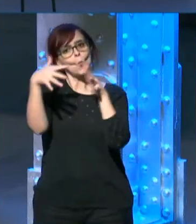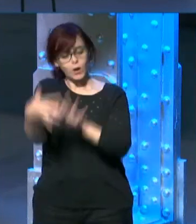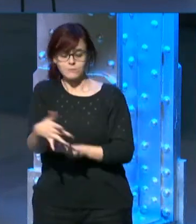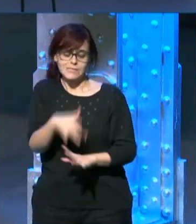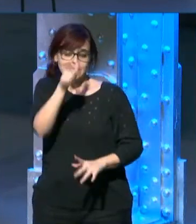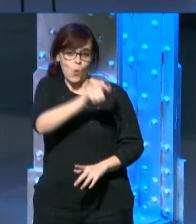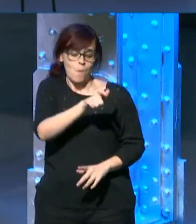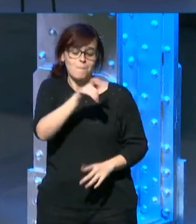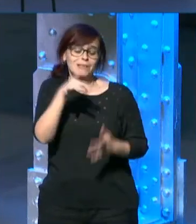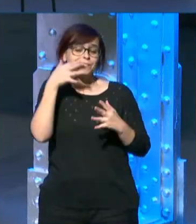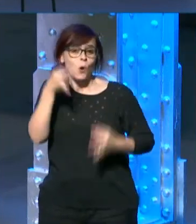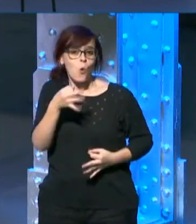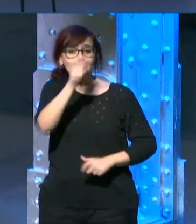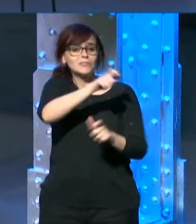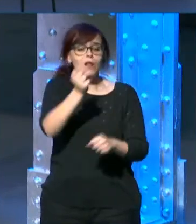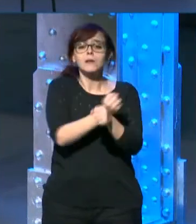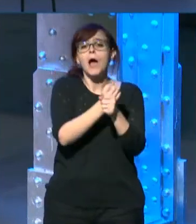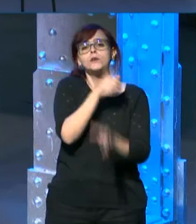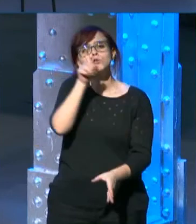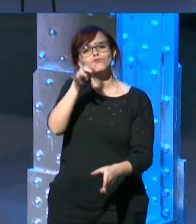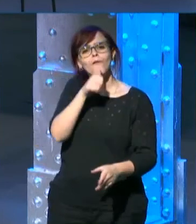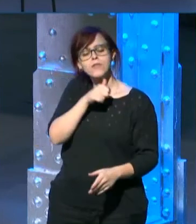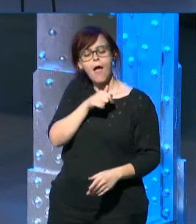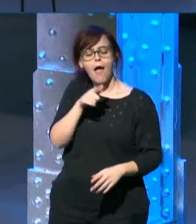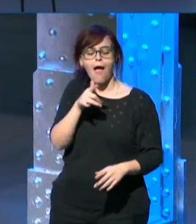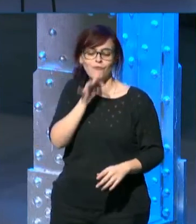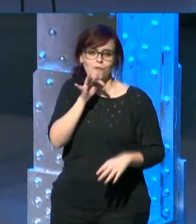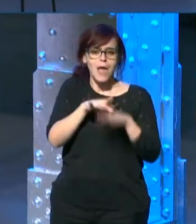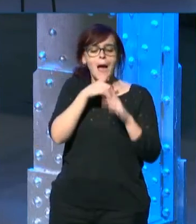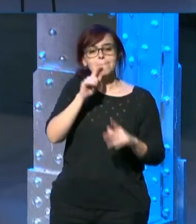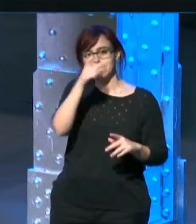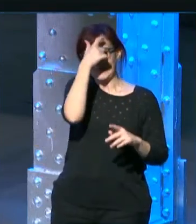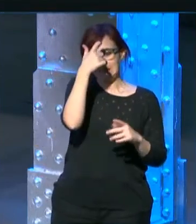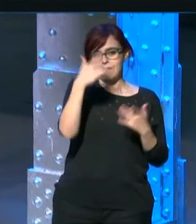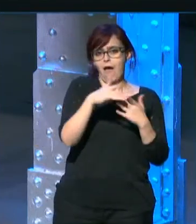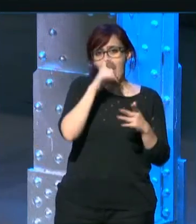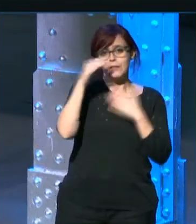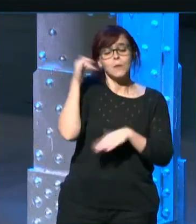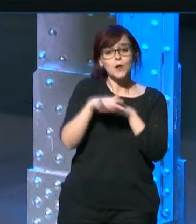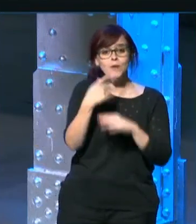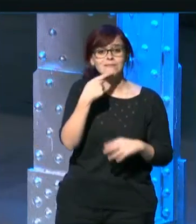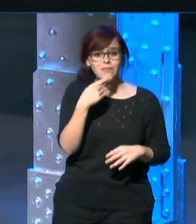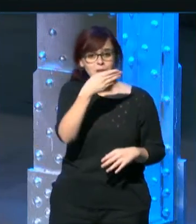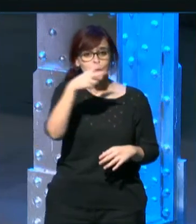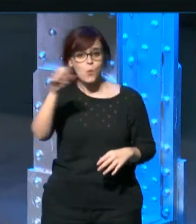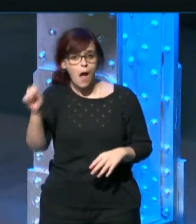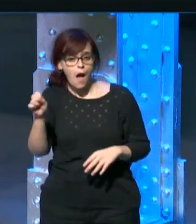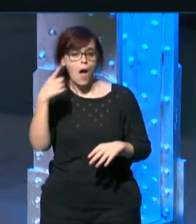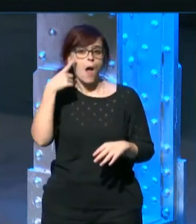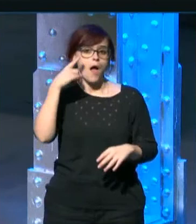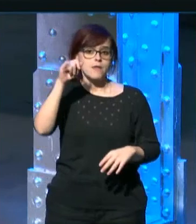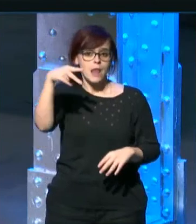que aguanten, pero hay empresas muy grandes en este país, empezando por la banca, Santander, BBVA o el